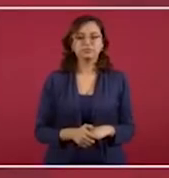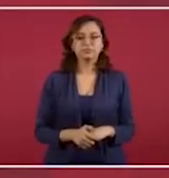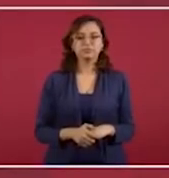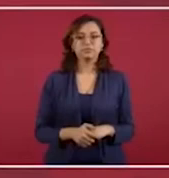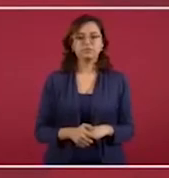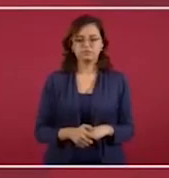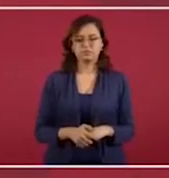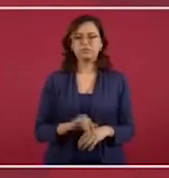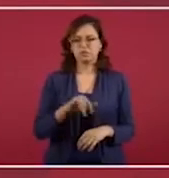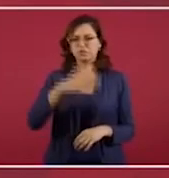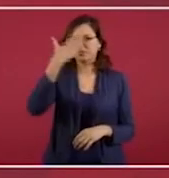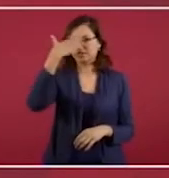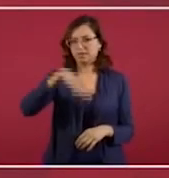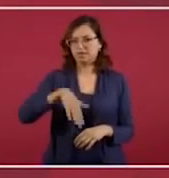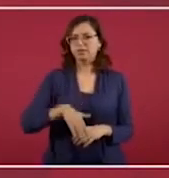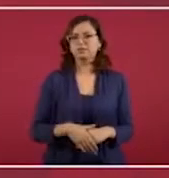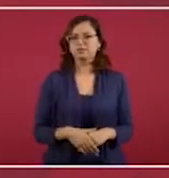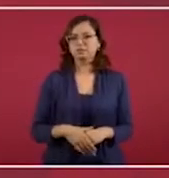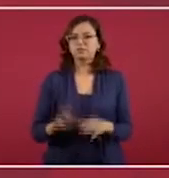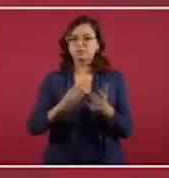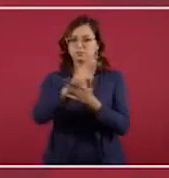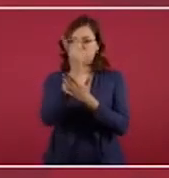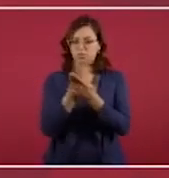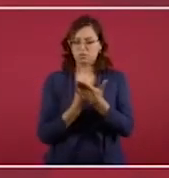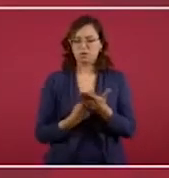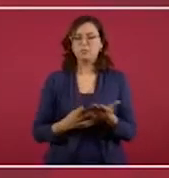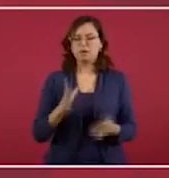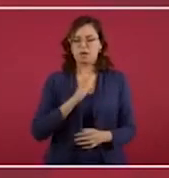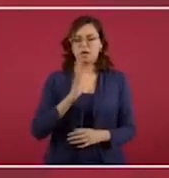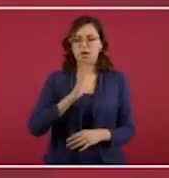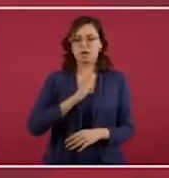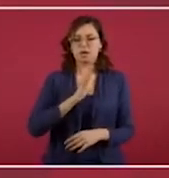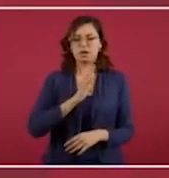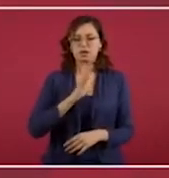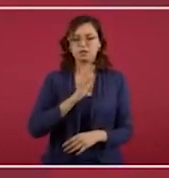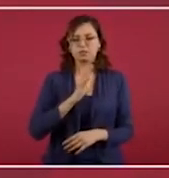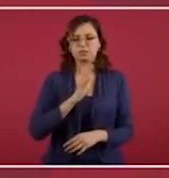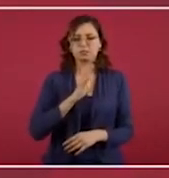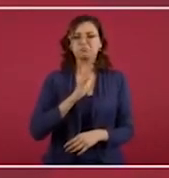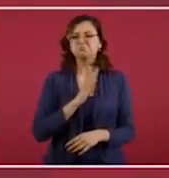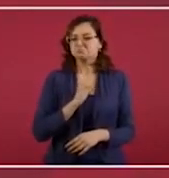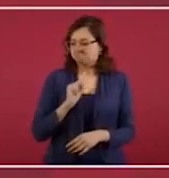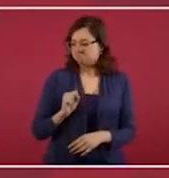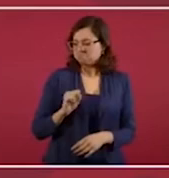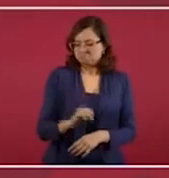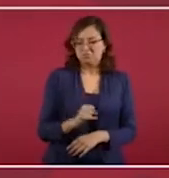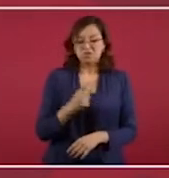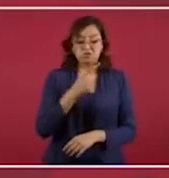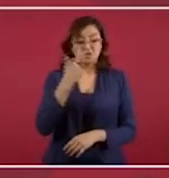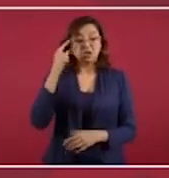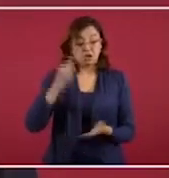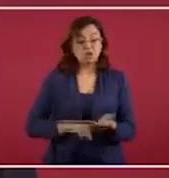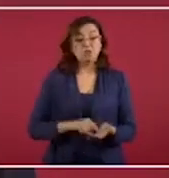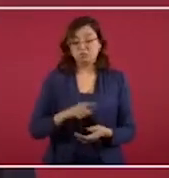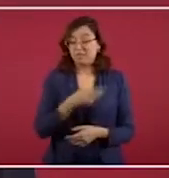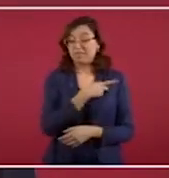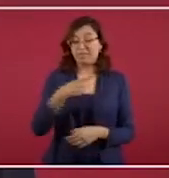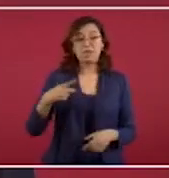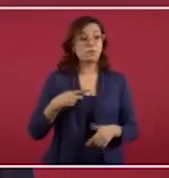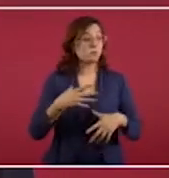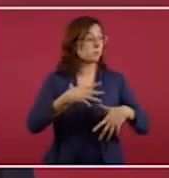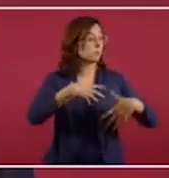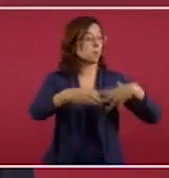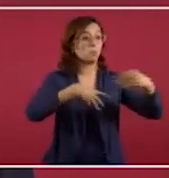Me enteré de este programa y me parece que se debe de replicar, que se debe de